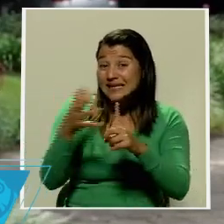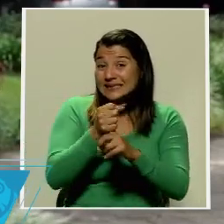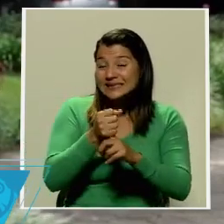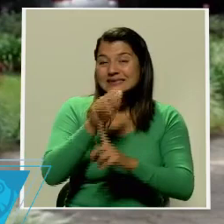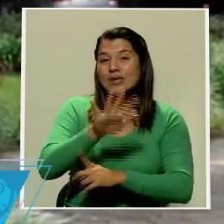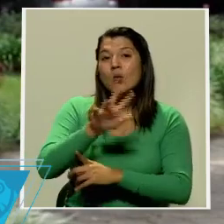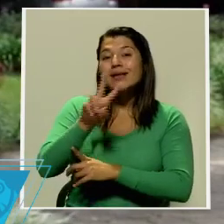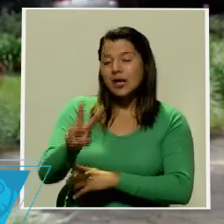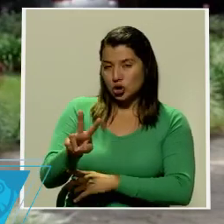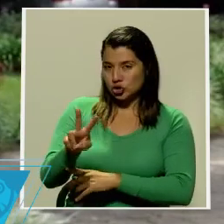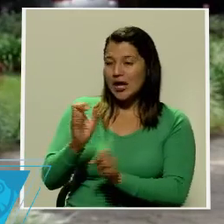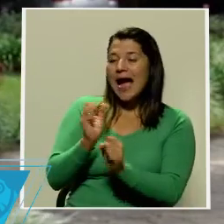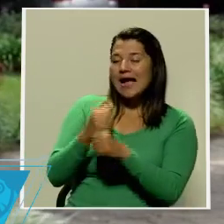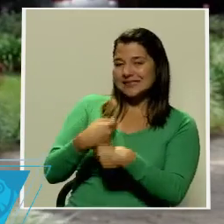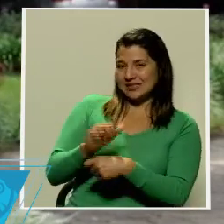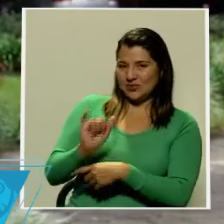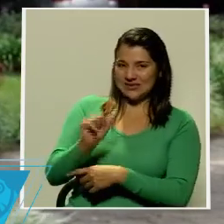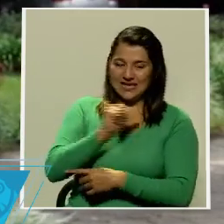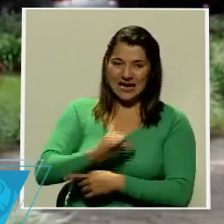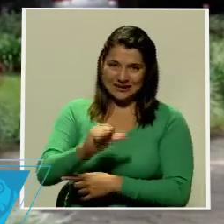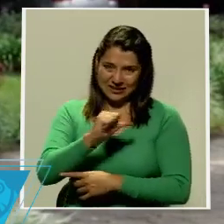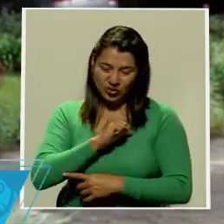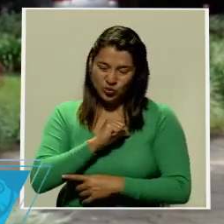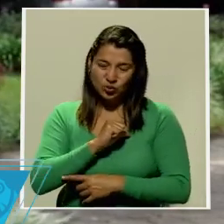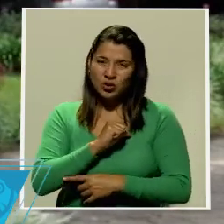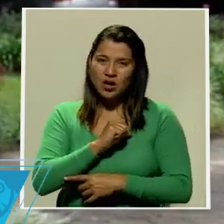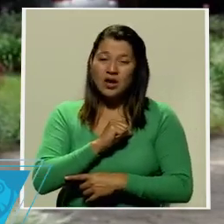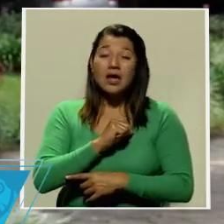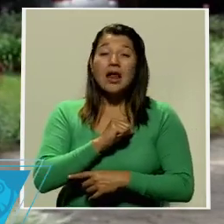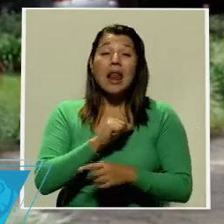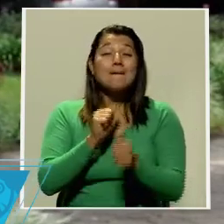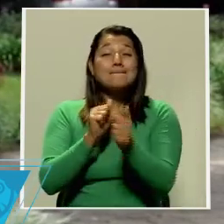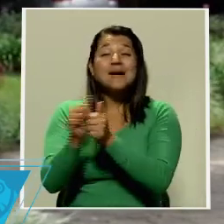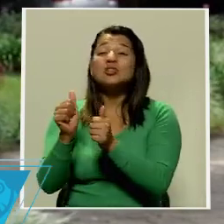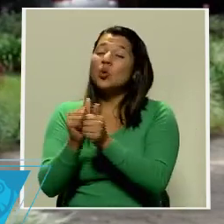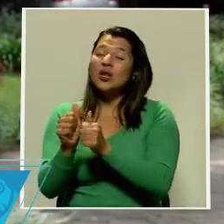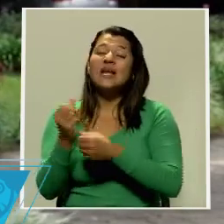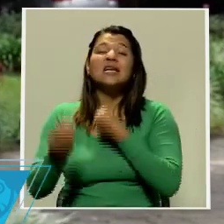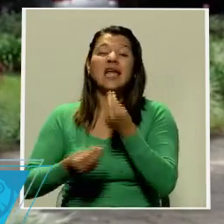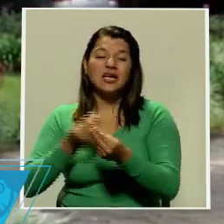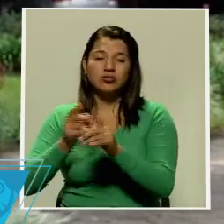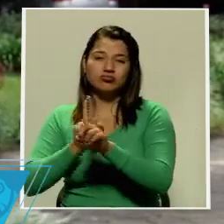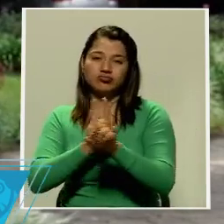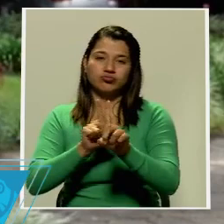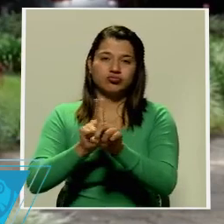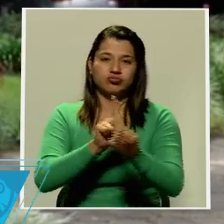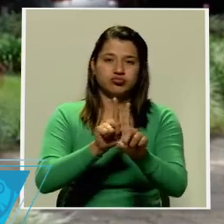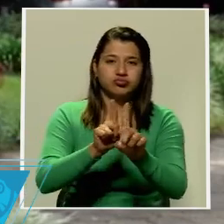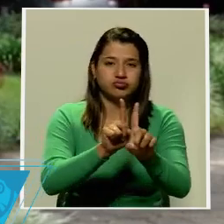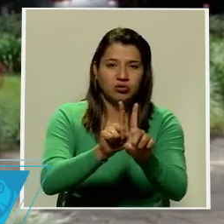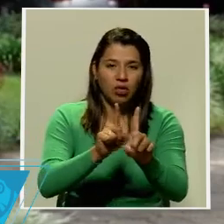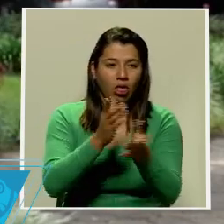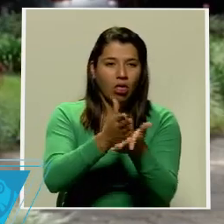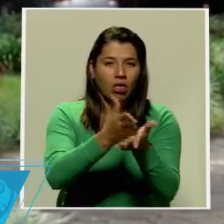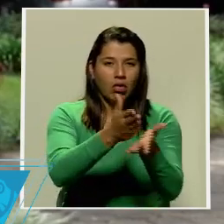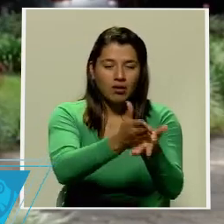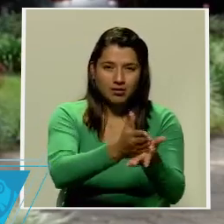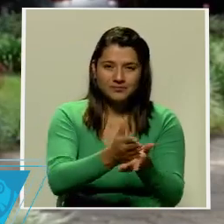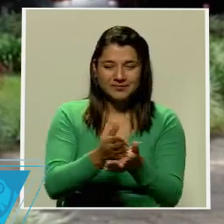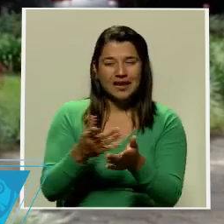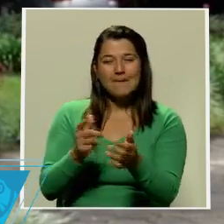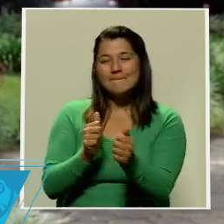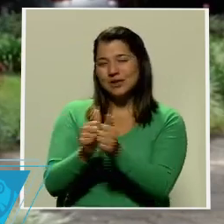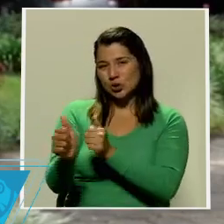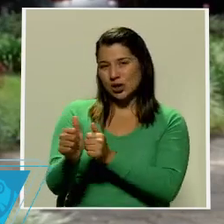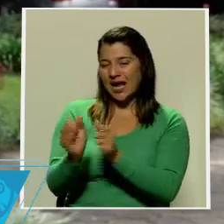delitos. En la categoría que más se efectuó fue la de persecución o acorralamiento, que superó la mitad de los casos. También